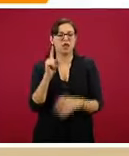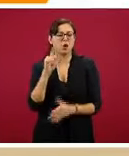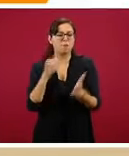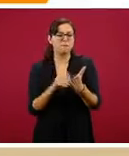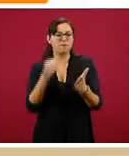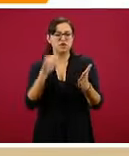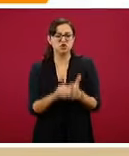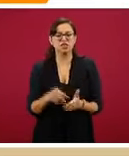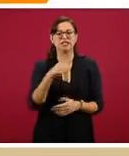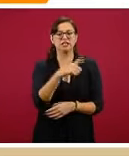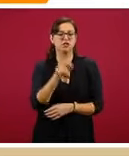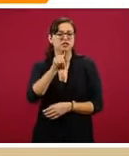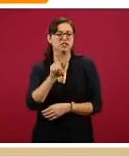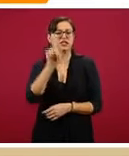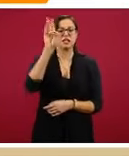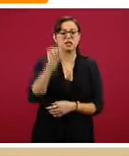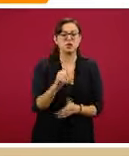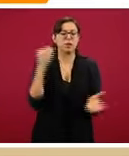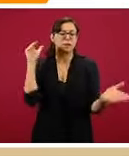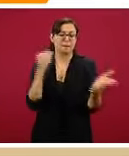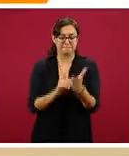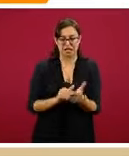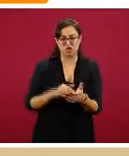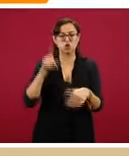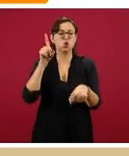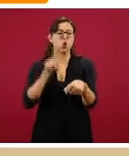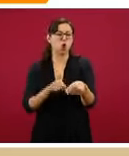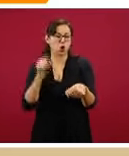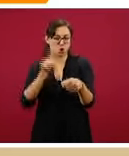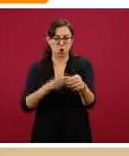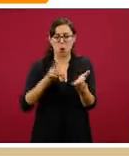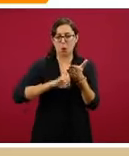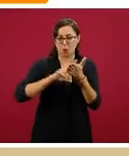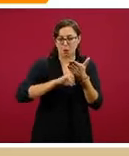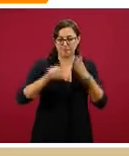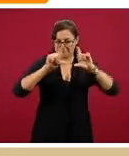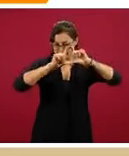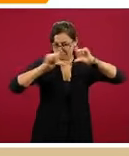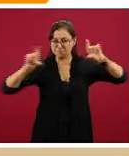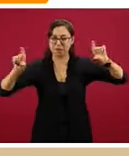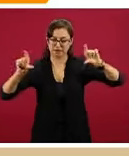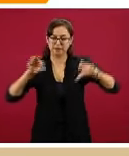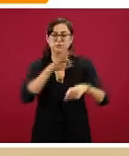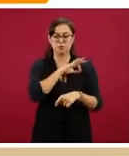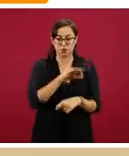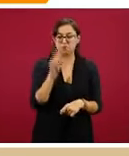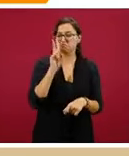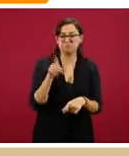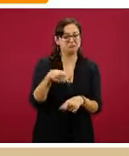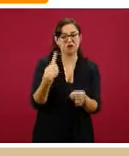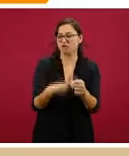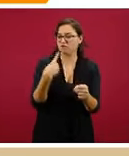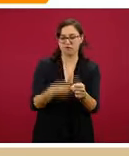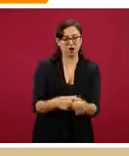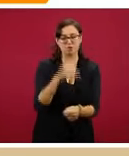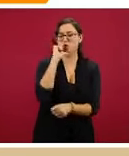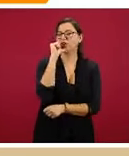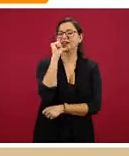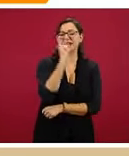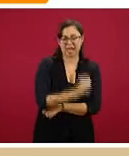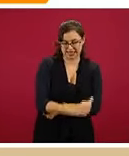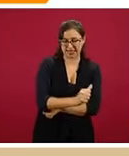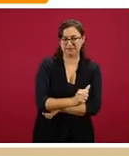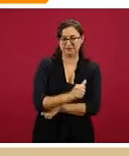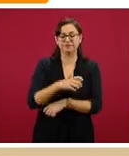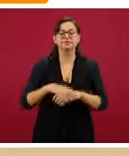1.179.000 y son las que se encuentran distribuidas en las columnas de color verde para cada una de las semanas epidemiológicas